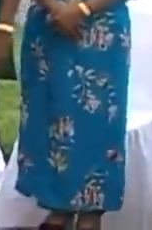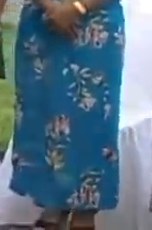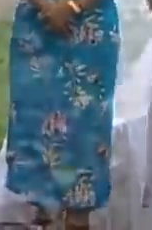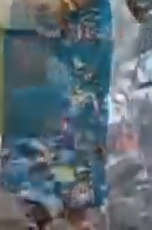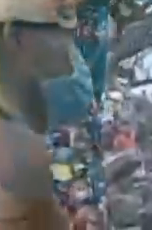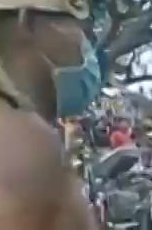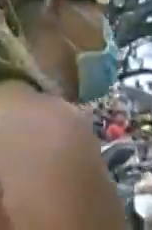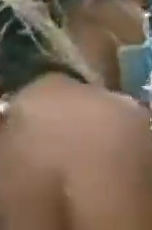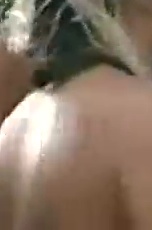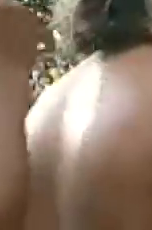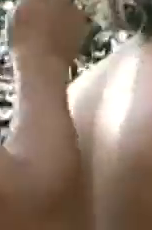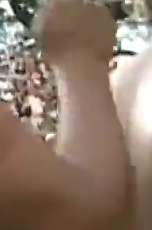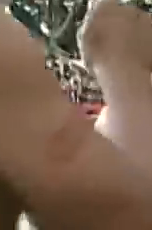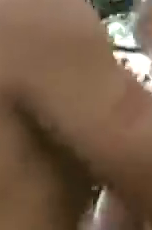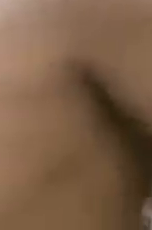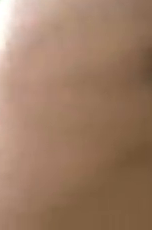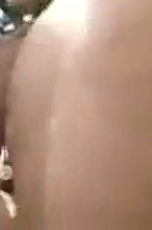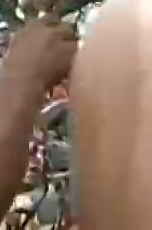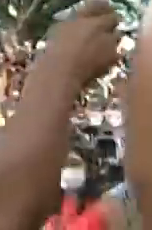Maduro Moros.